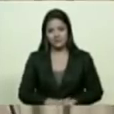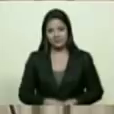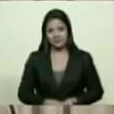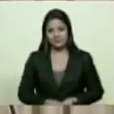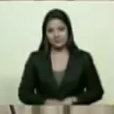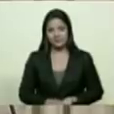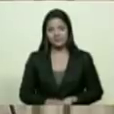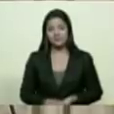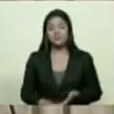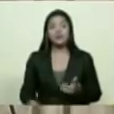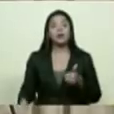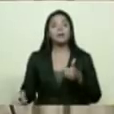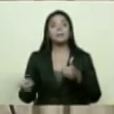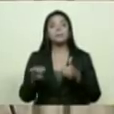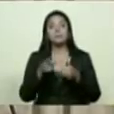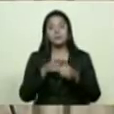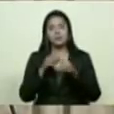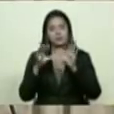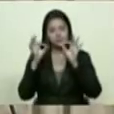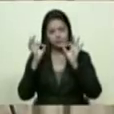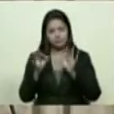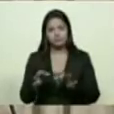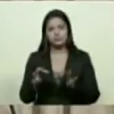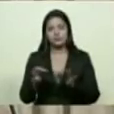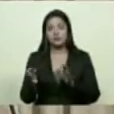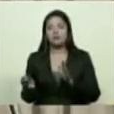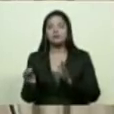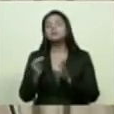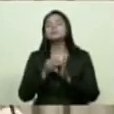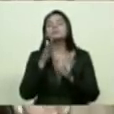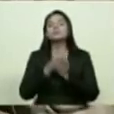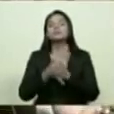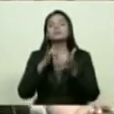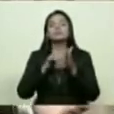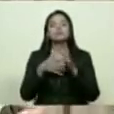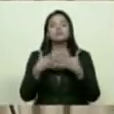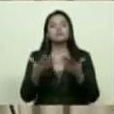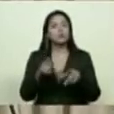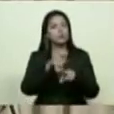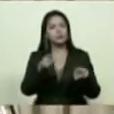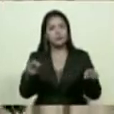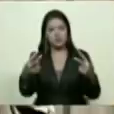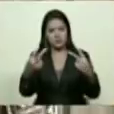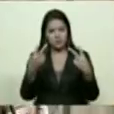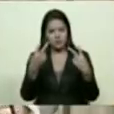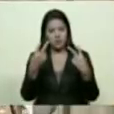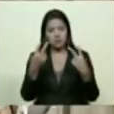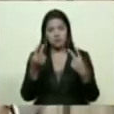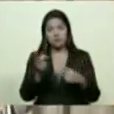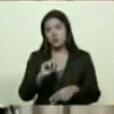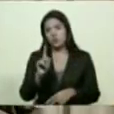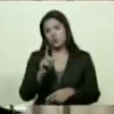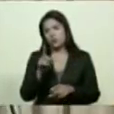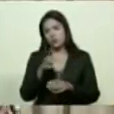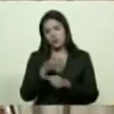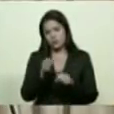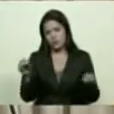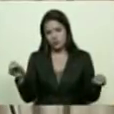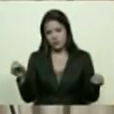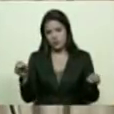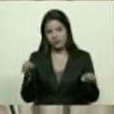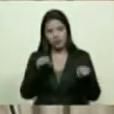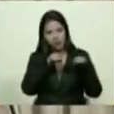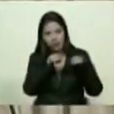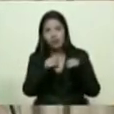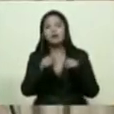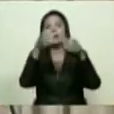En primer lugar, avanzar hacia la legalización de la minería digital, ¿qué significa? Para quienes me siguen y para los que no nos puedan seguir al mismo